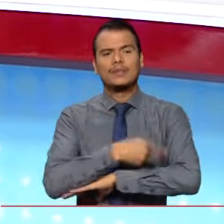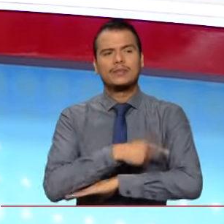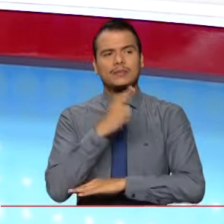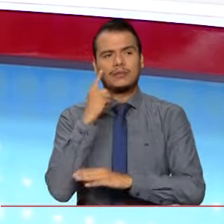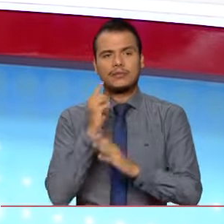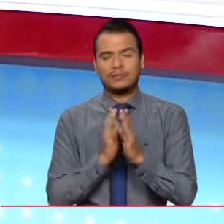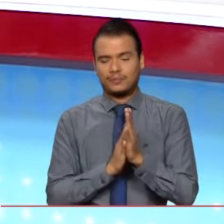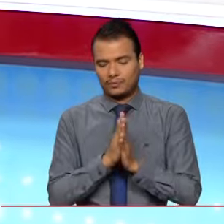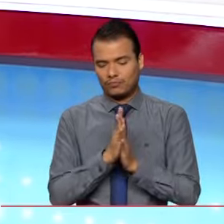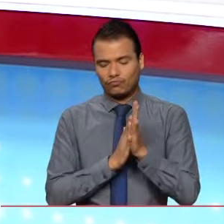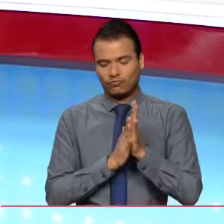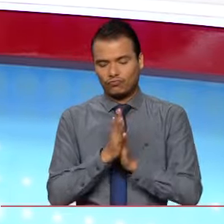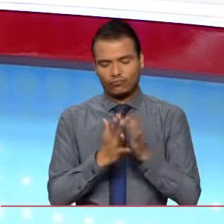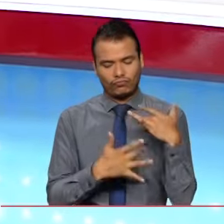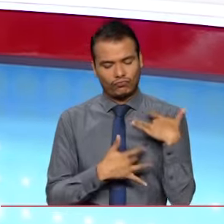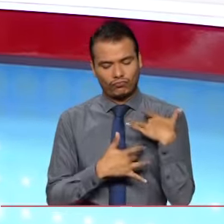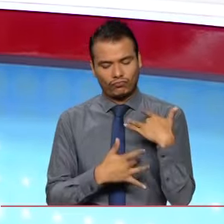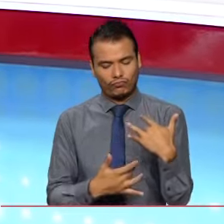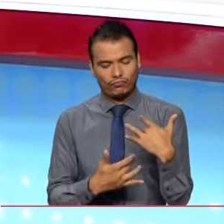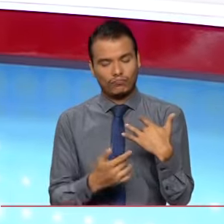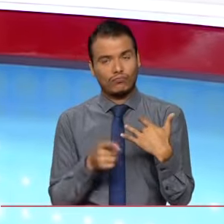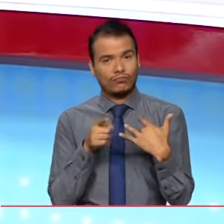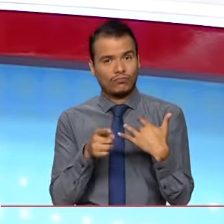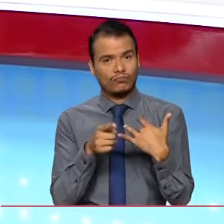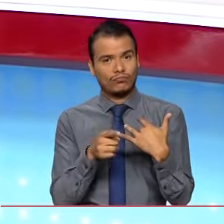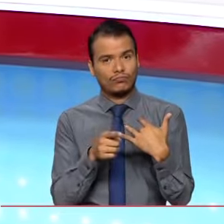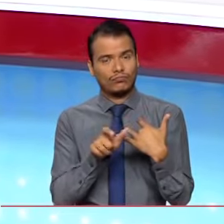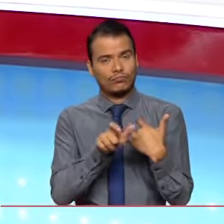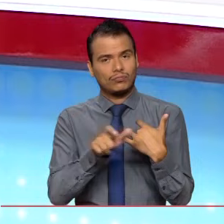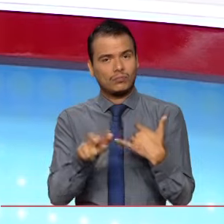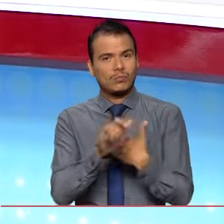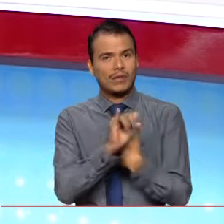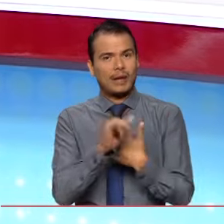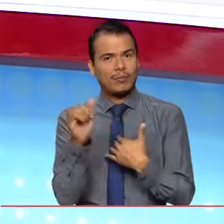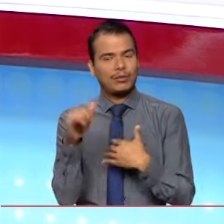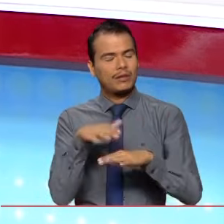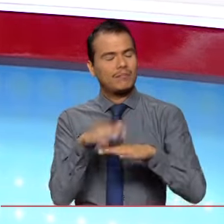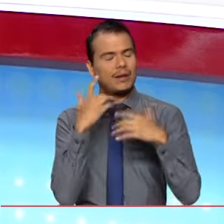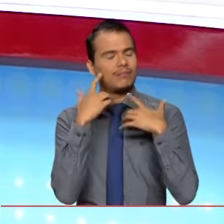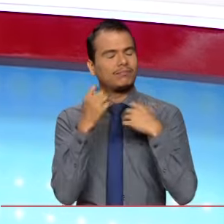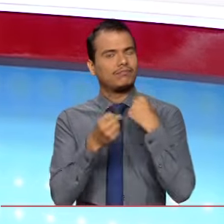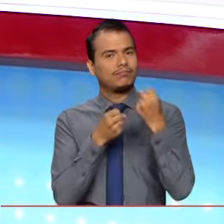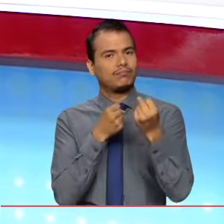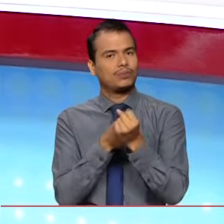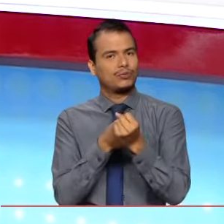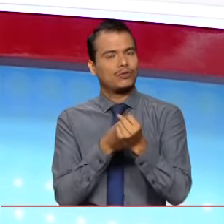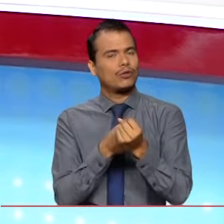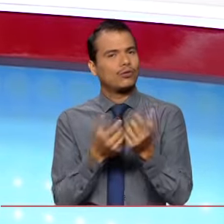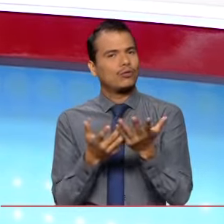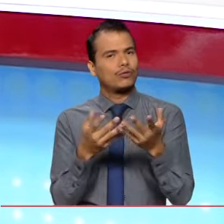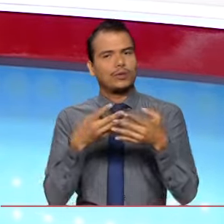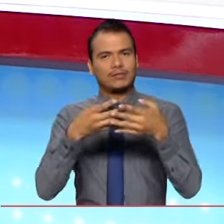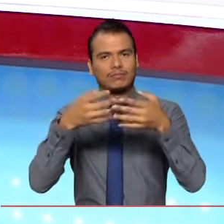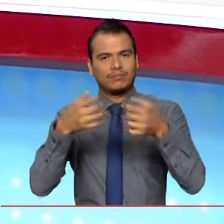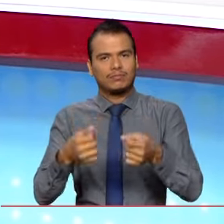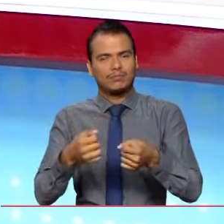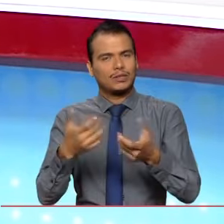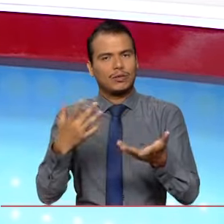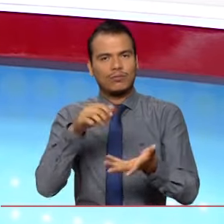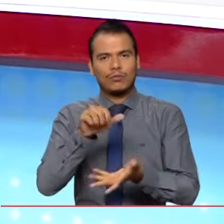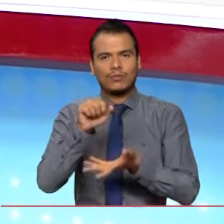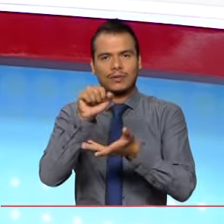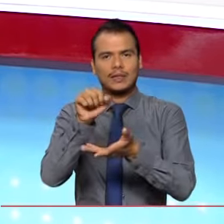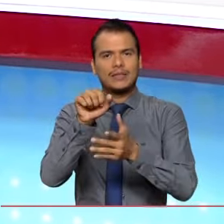El espíritu de solidaridad, Cindy, de la Semana Santa llegará a la población carcelaria del penal de Jamundí en forma de kits de aseo